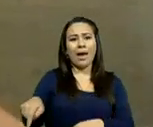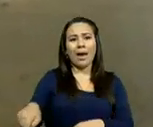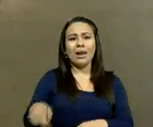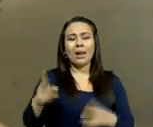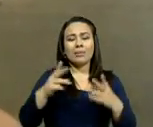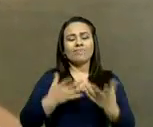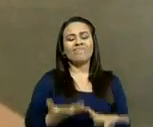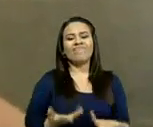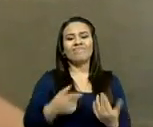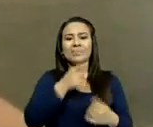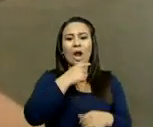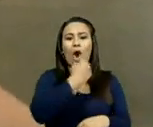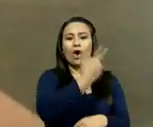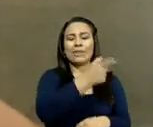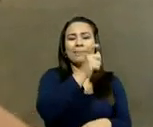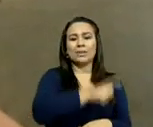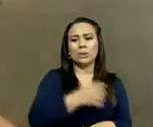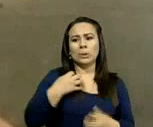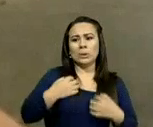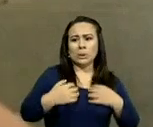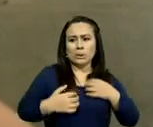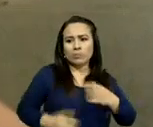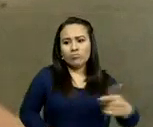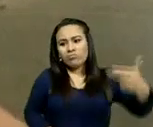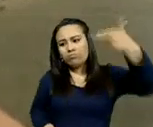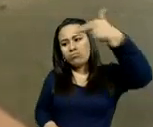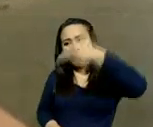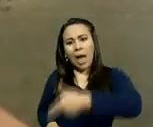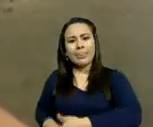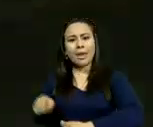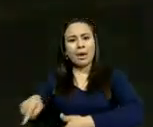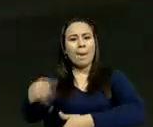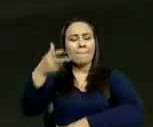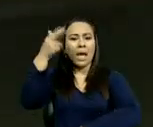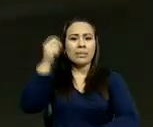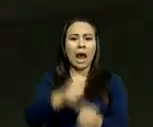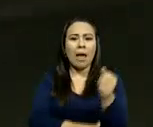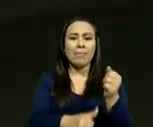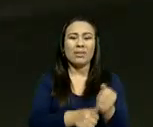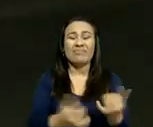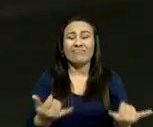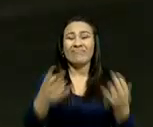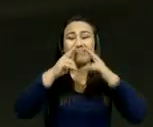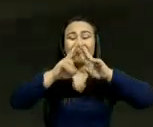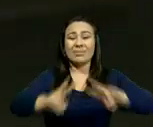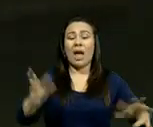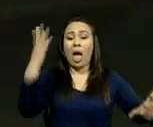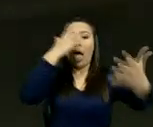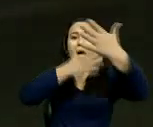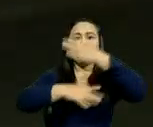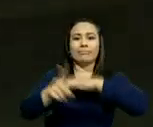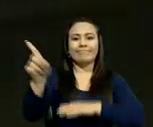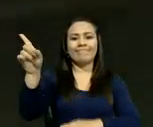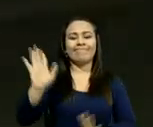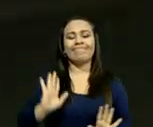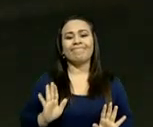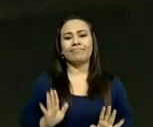proceso investigativo vamos a determinar específicamente el grado de participación del detenido. Informó José Morales.